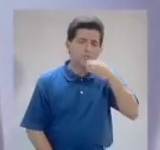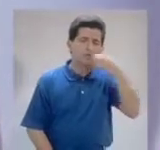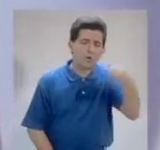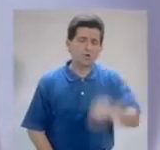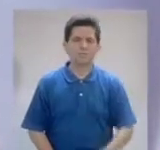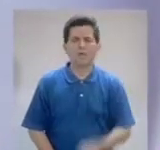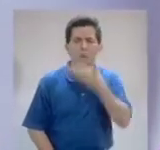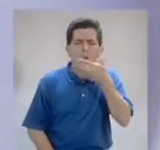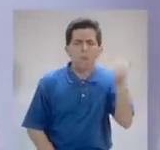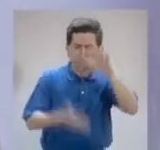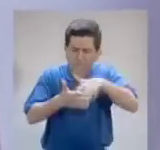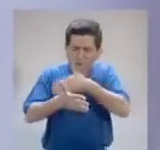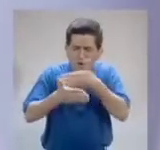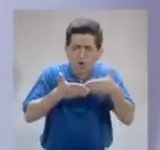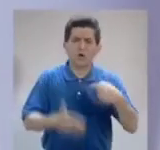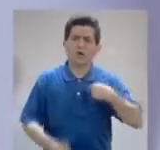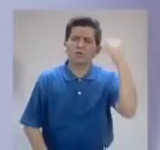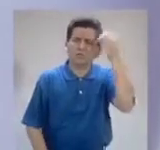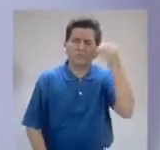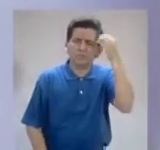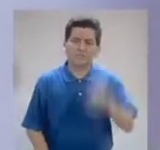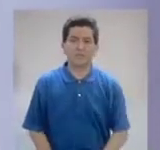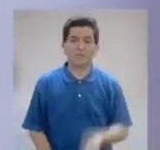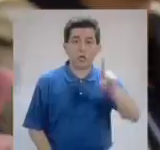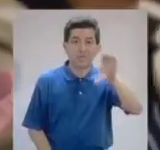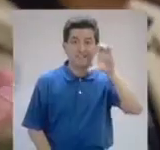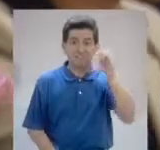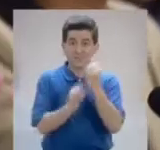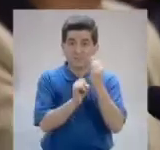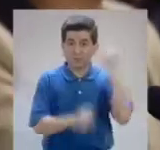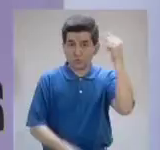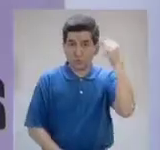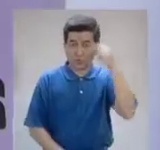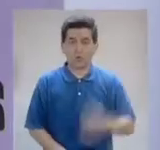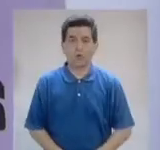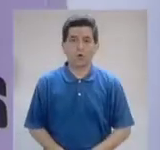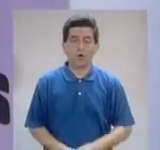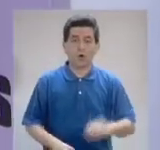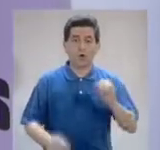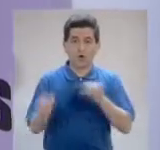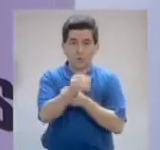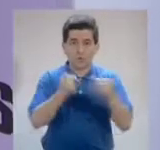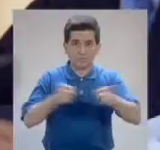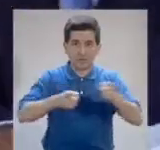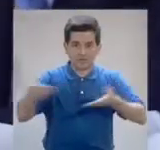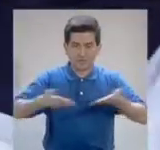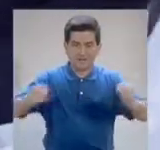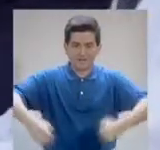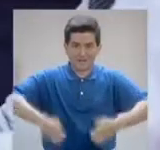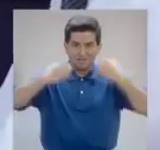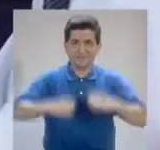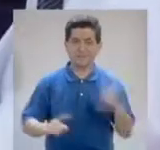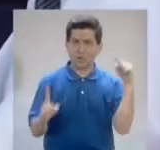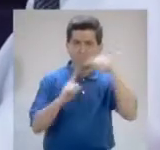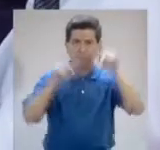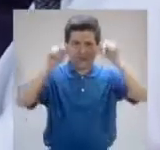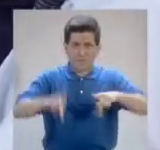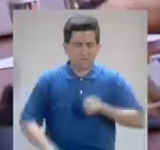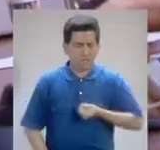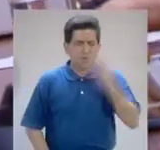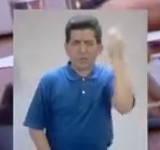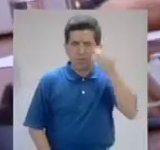Le recomiendo poner masilla. ¿Por no abren un turno después de las 6 de la tarde? En más de 100 instituciones del Estado existe una Contraloría de Servicios con el fin de que los